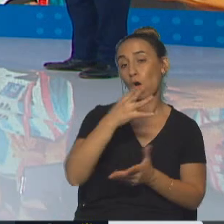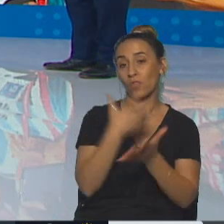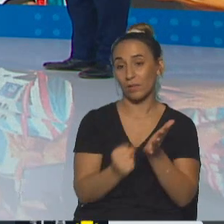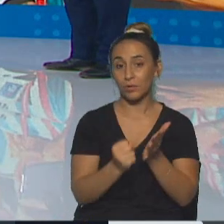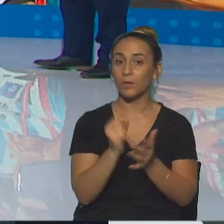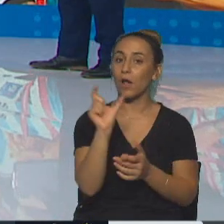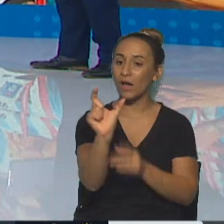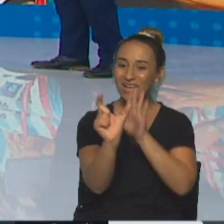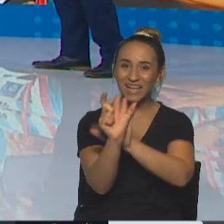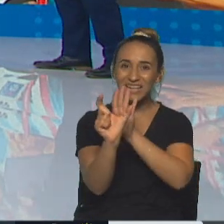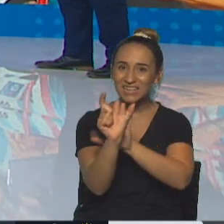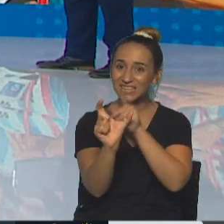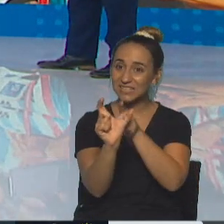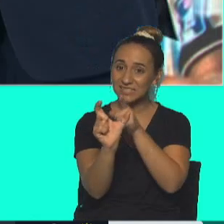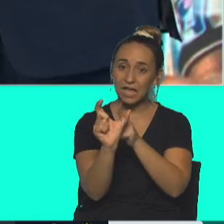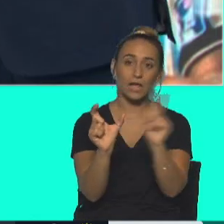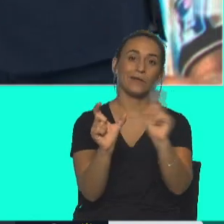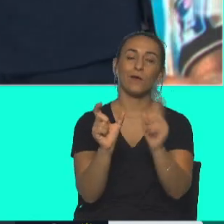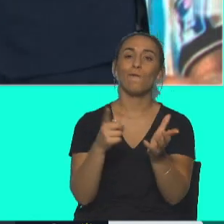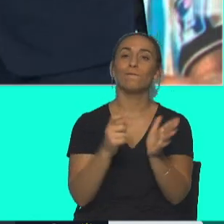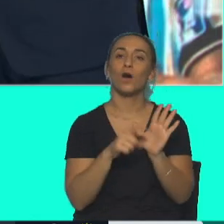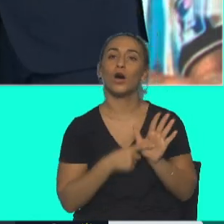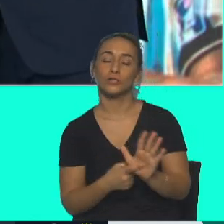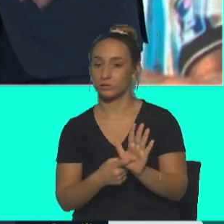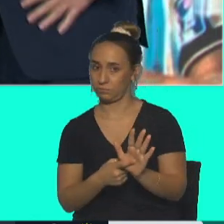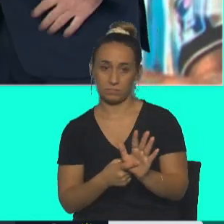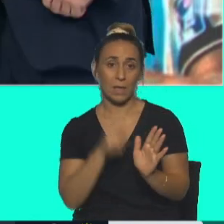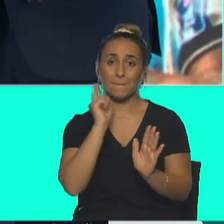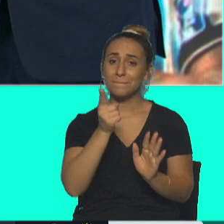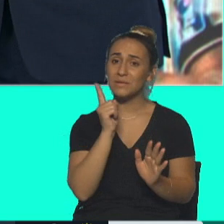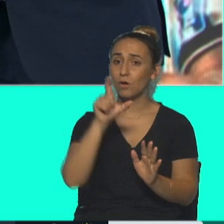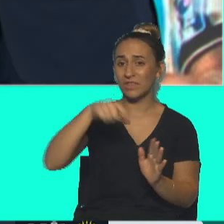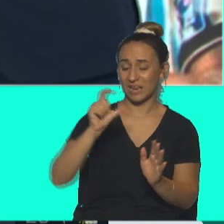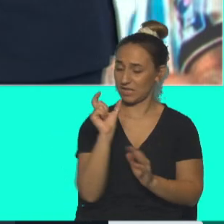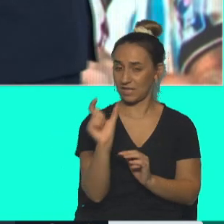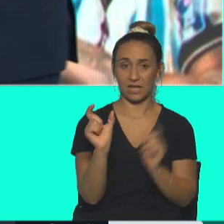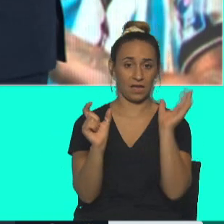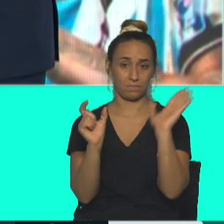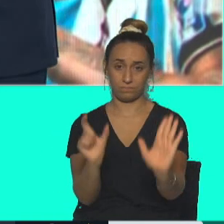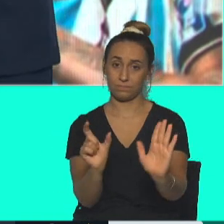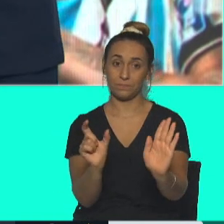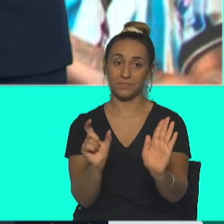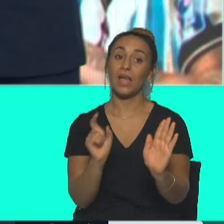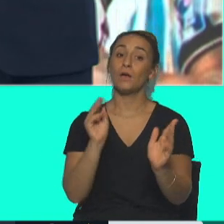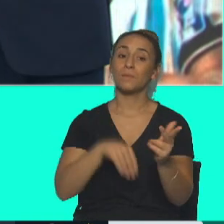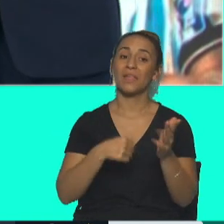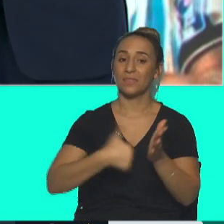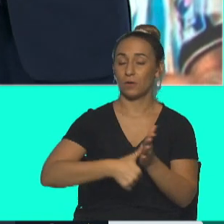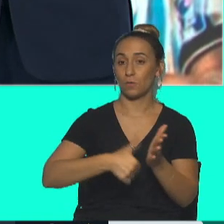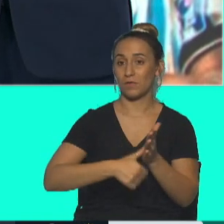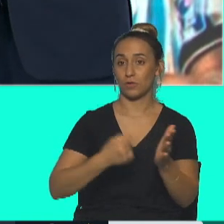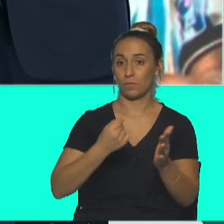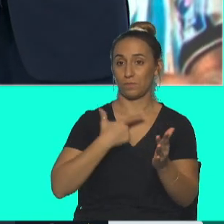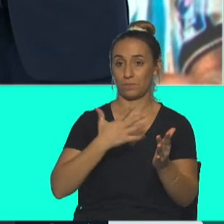la física, tenés que llevarla ahí. Si no, no vale ningún... Bueno, débito con la que realizaste la compra, o la de crédito o la de débito. Y el DNI